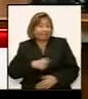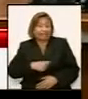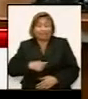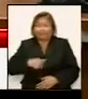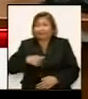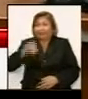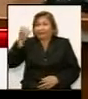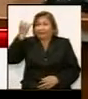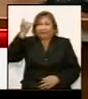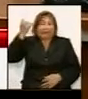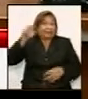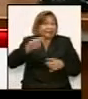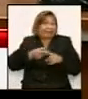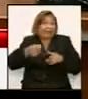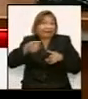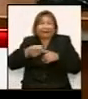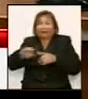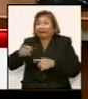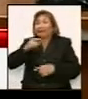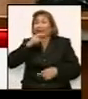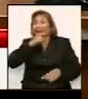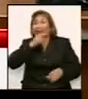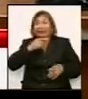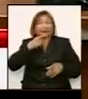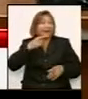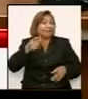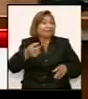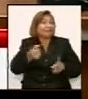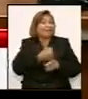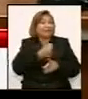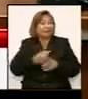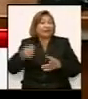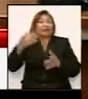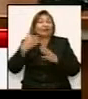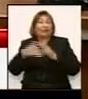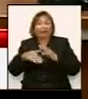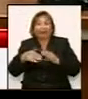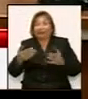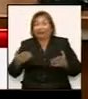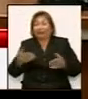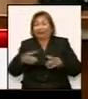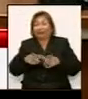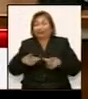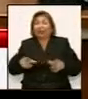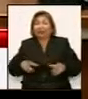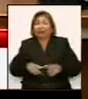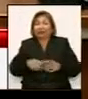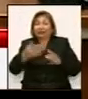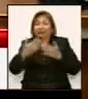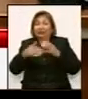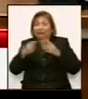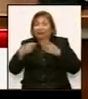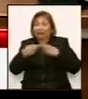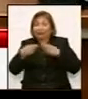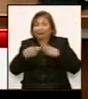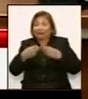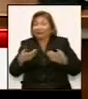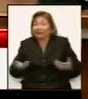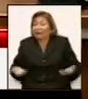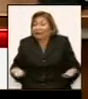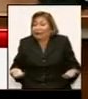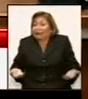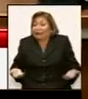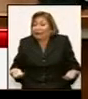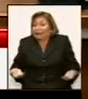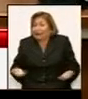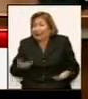diversas maneras en que las mujeres son violentadas en espacios virtuales creo que se podría ser